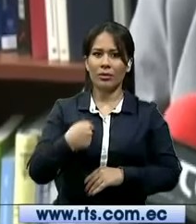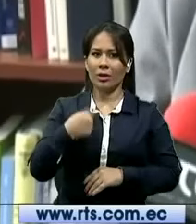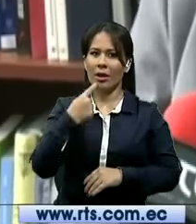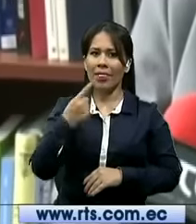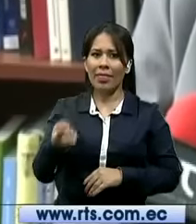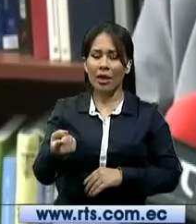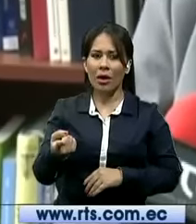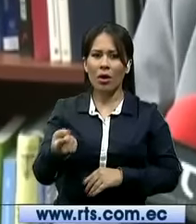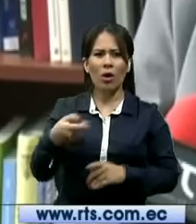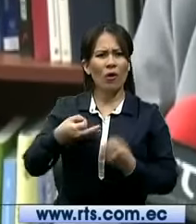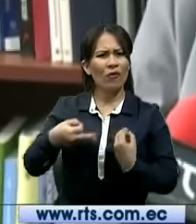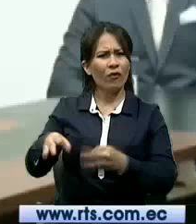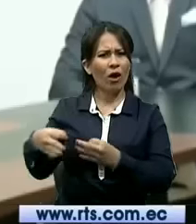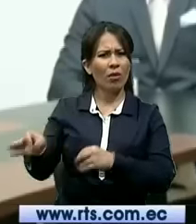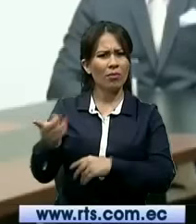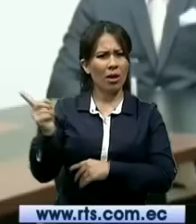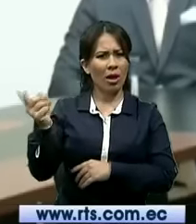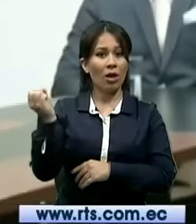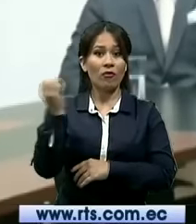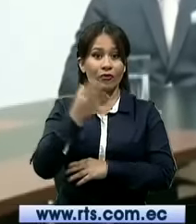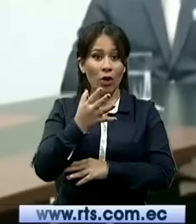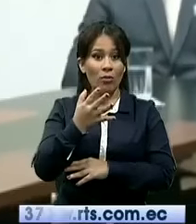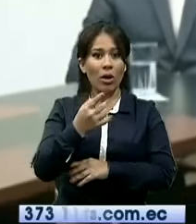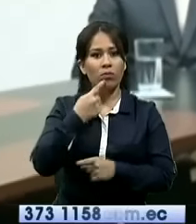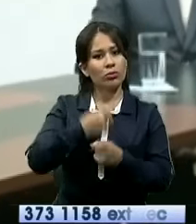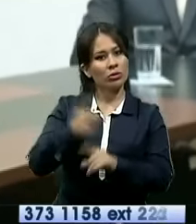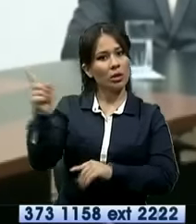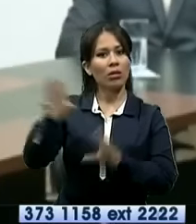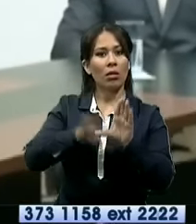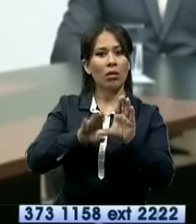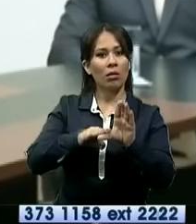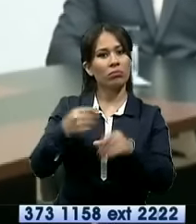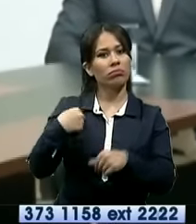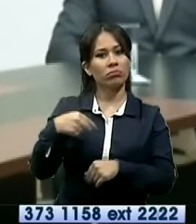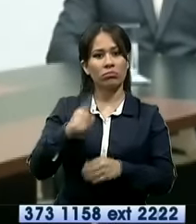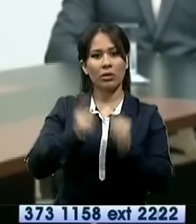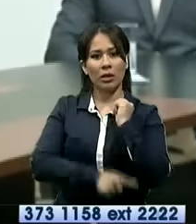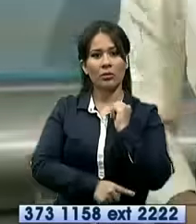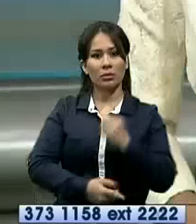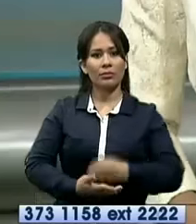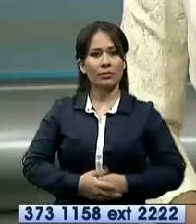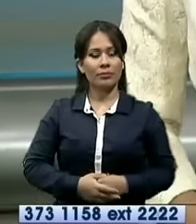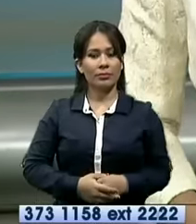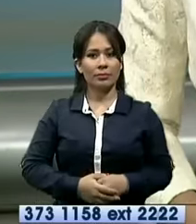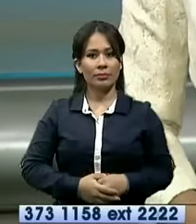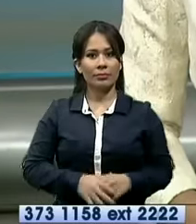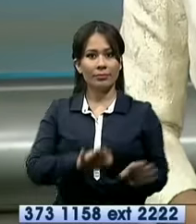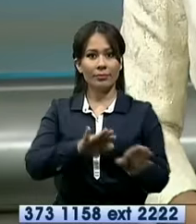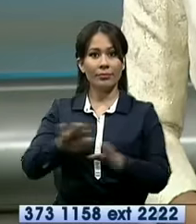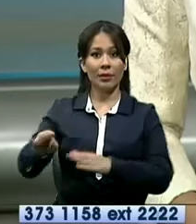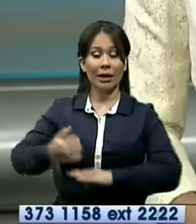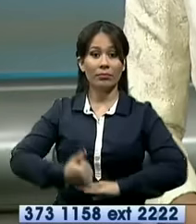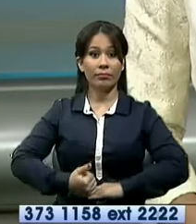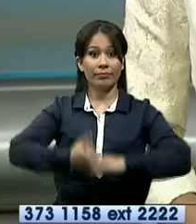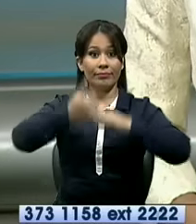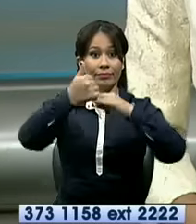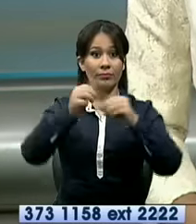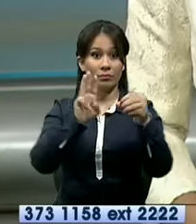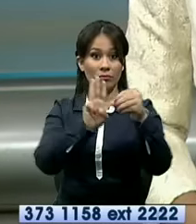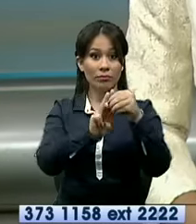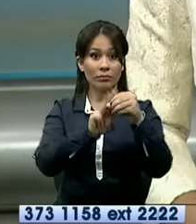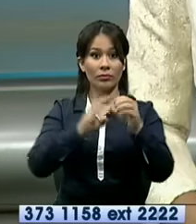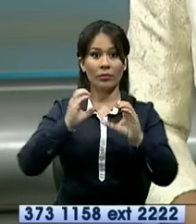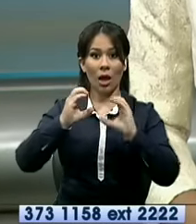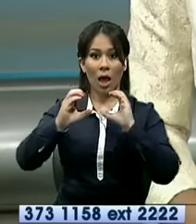en forma absolutamente clara. Informó Héctor Romero. El superintendente de comunicación